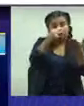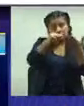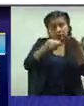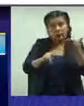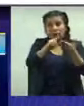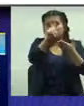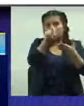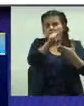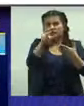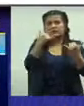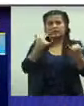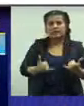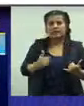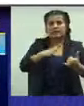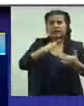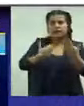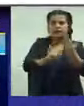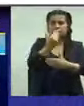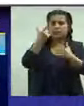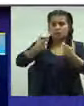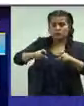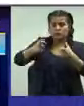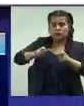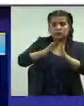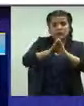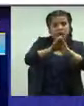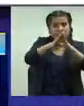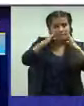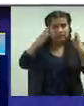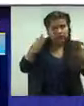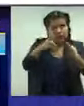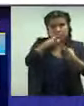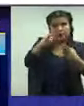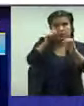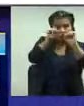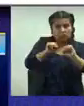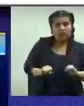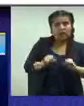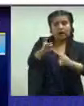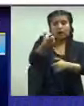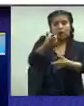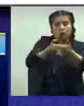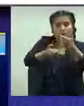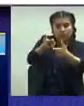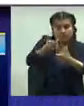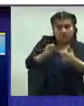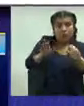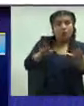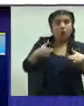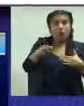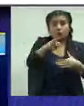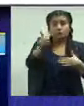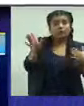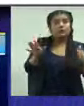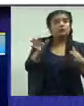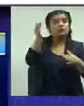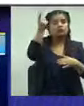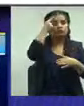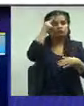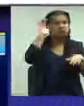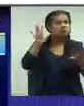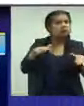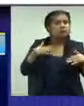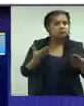marcha los nuevos contratos abiertos para poder hacer adquisiciones, o cómo piensan llenar